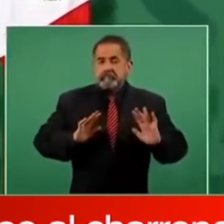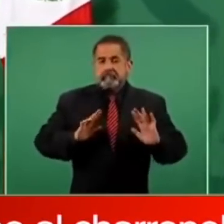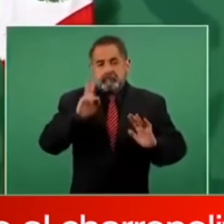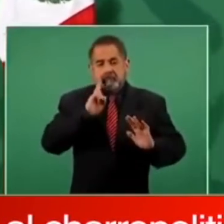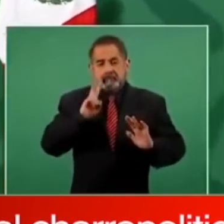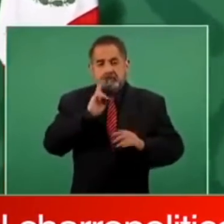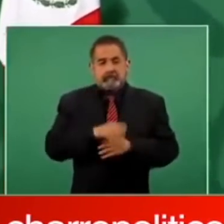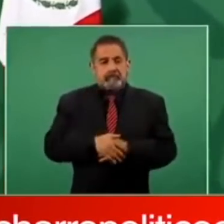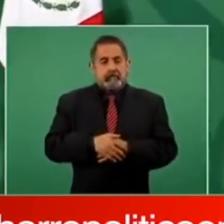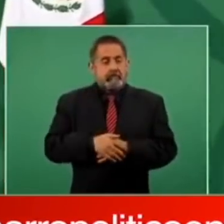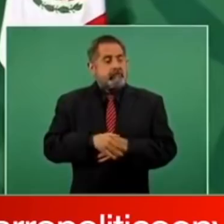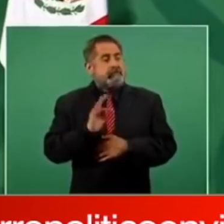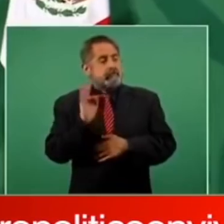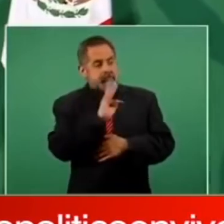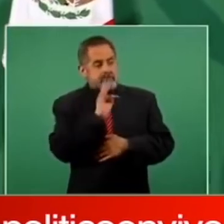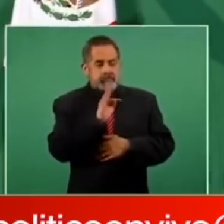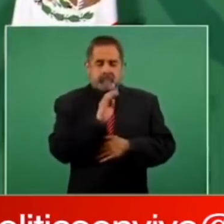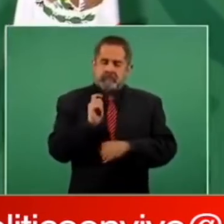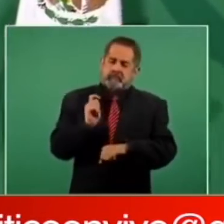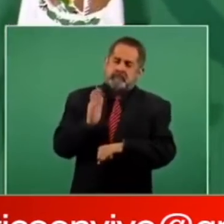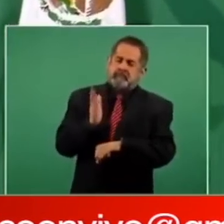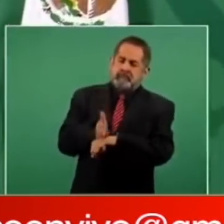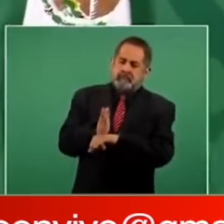de que puede haber una sanción,